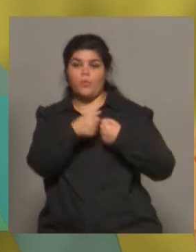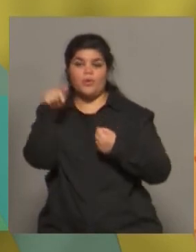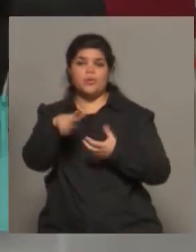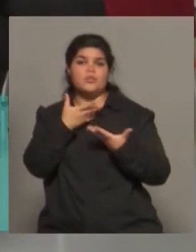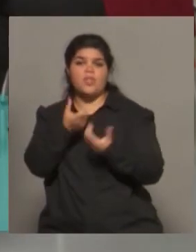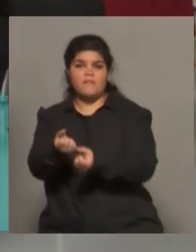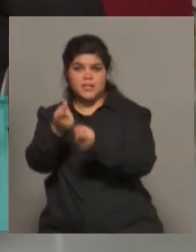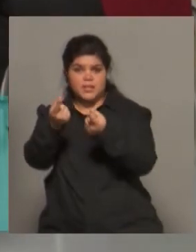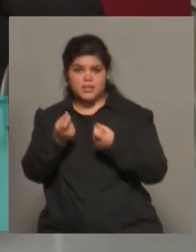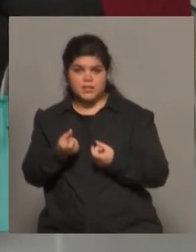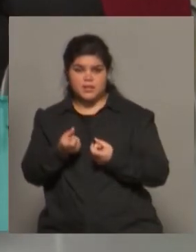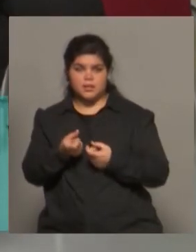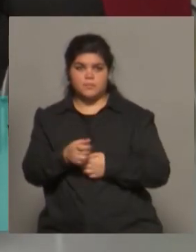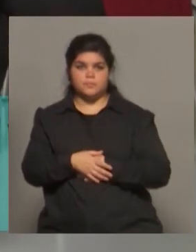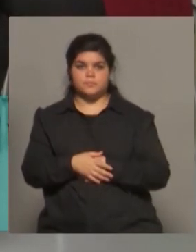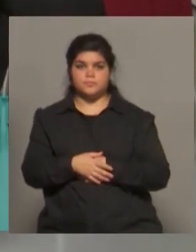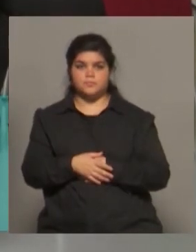eso. Bien, sí.